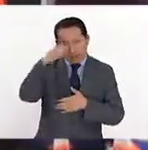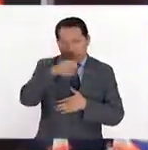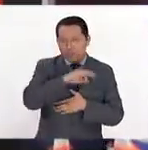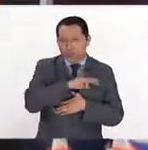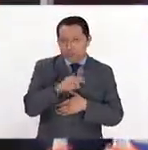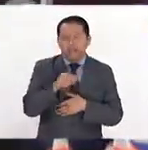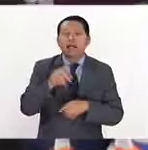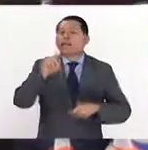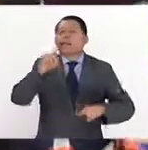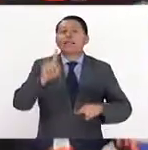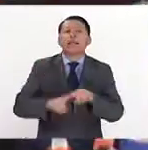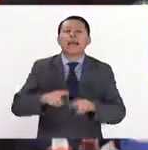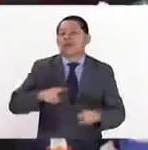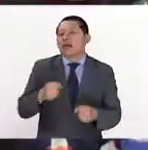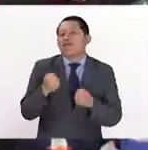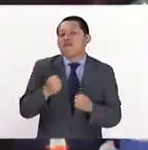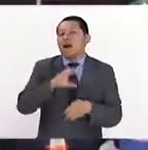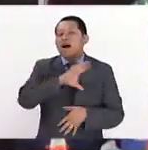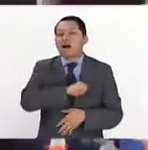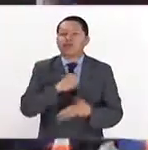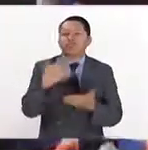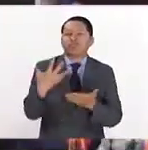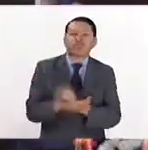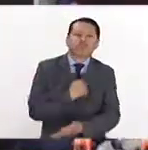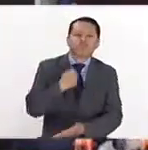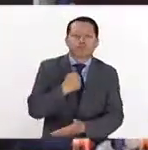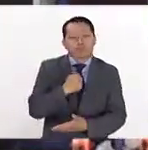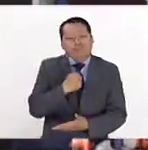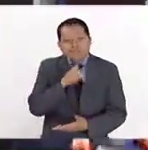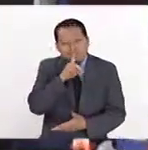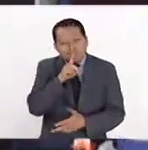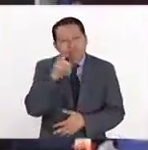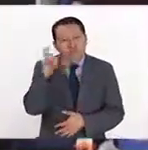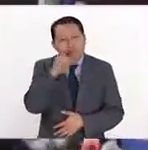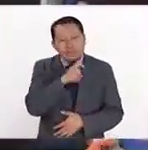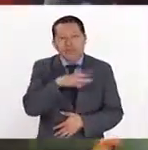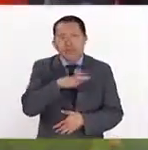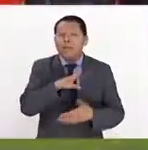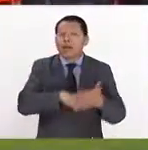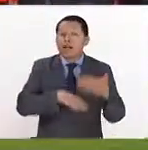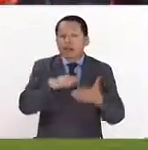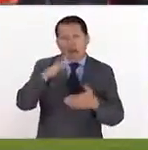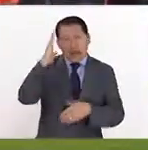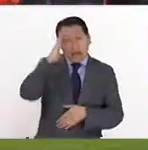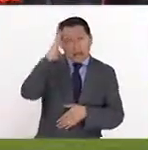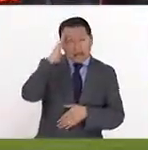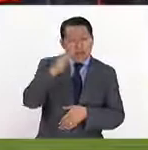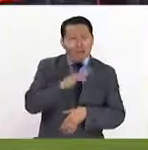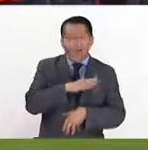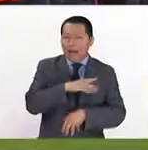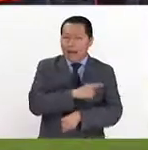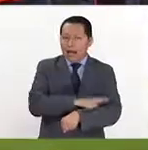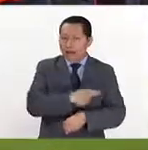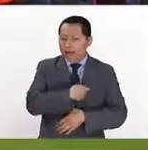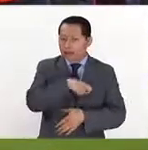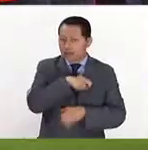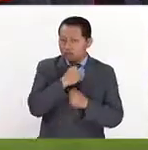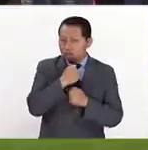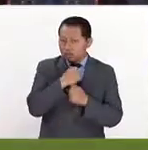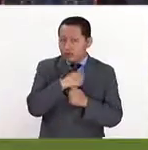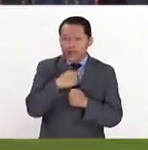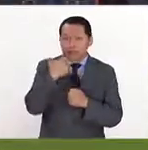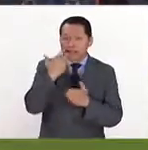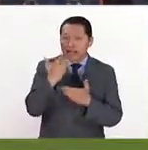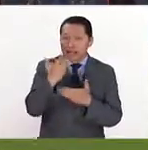ver quién es el gran favorito para este partido. El Barcelona, líder de la Liga Española, se muestra sólido y seguro. Viene a conseguir la